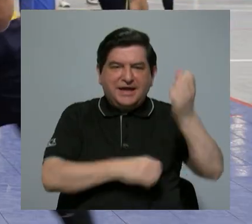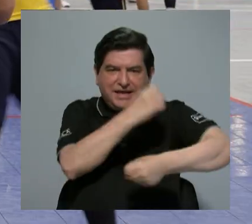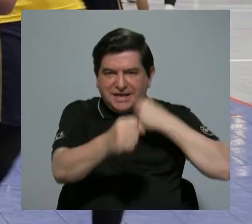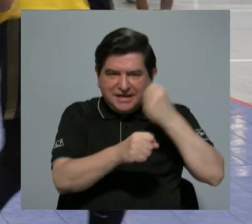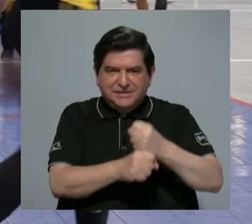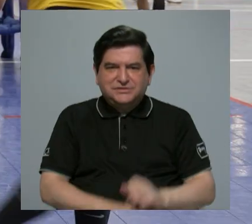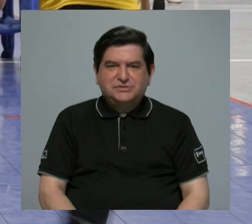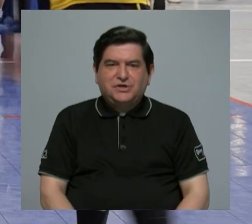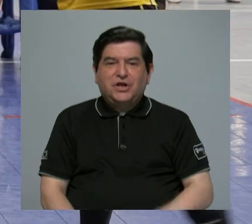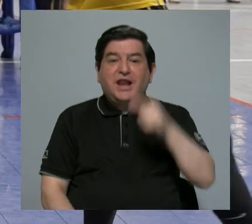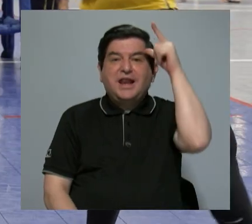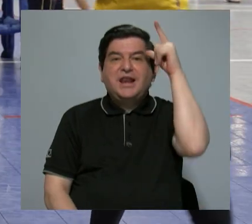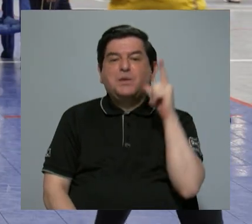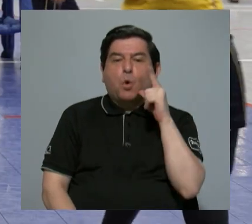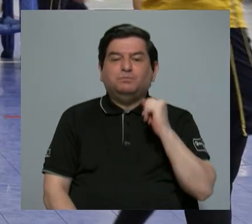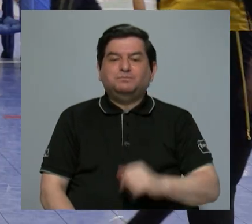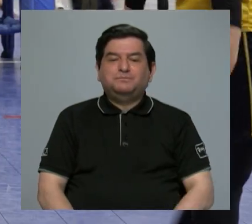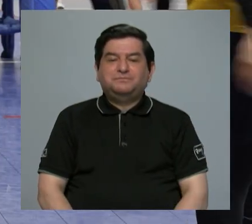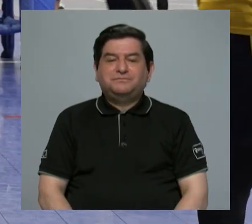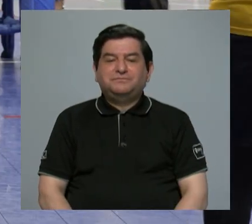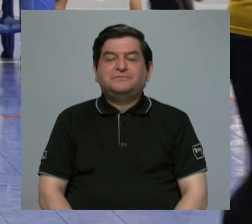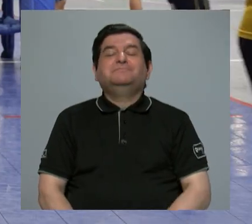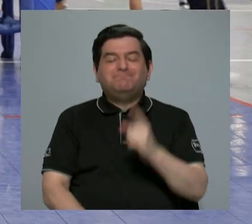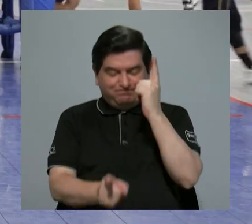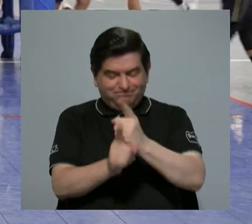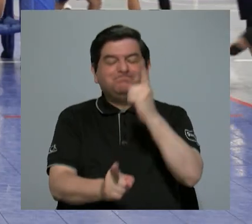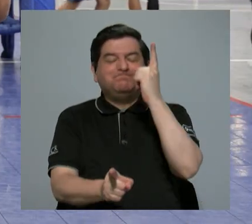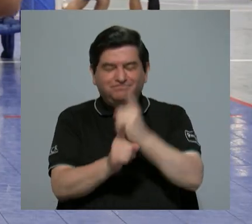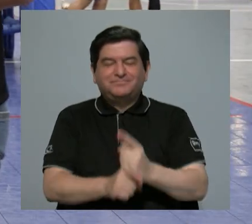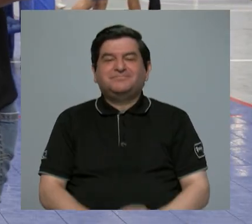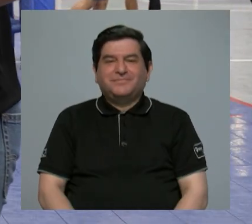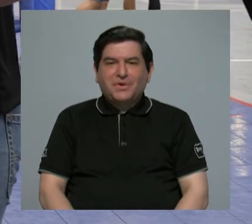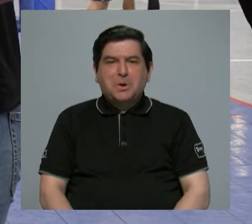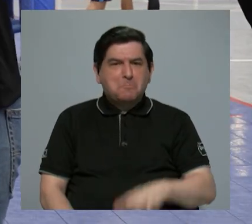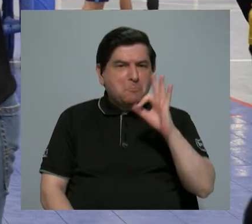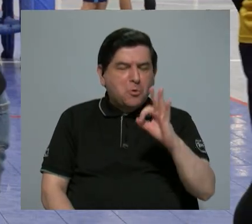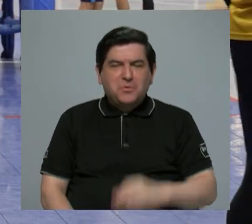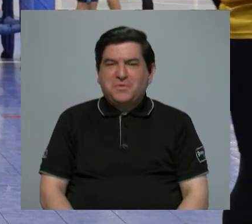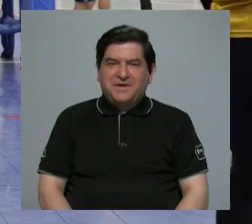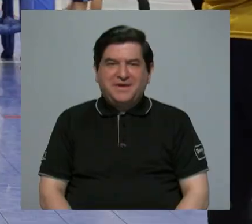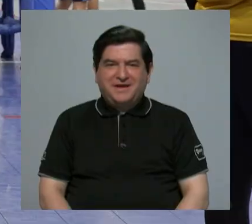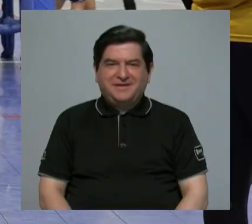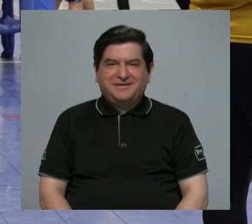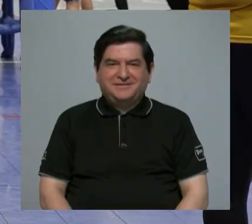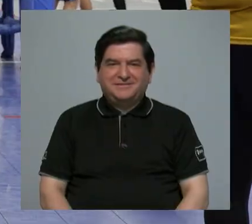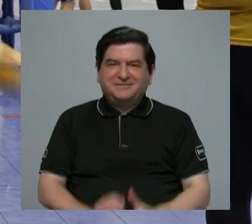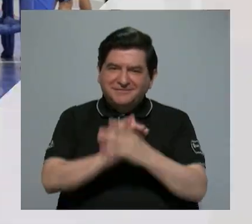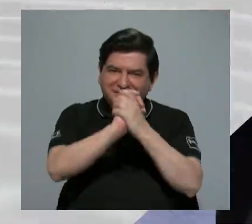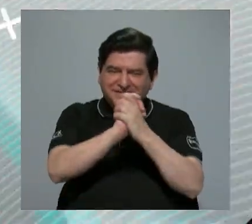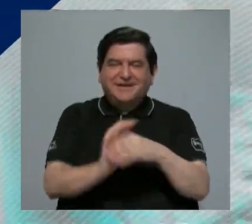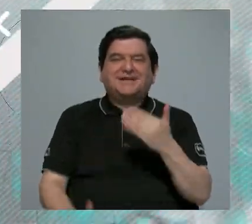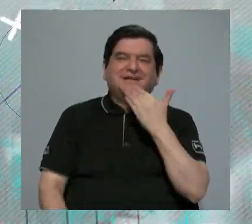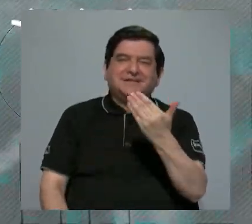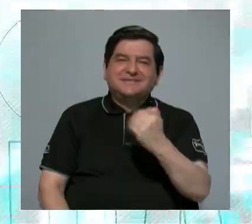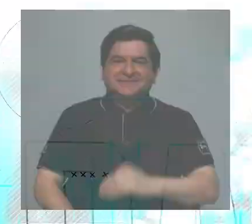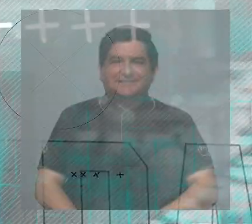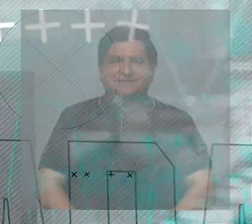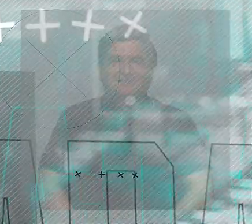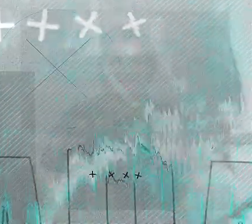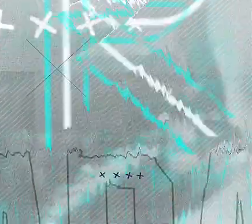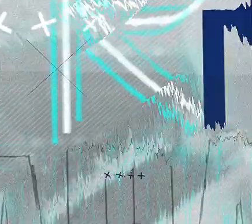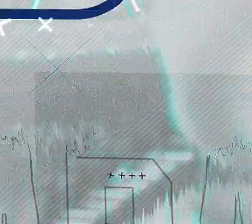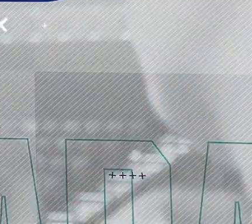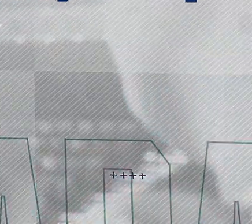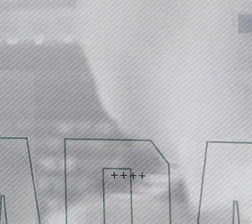de este año? Limón. Limón es correcta, 5 de 5. Cristina, muchas felicidades. Gracias.